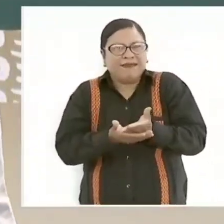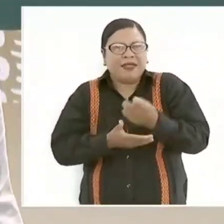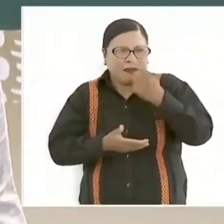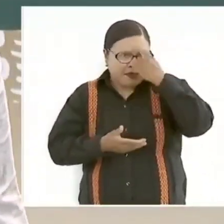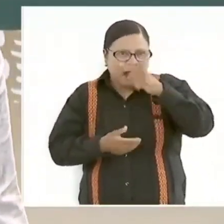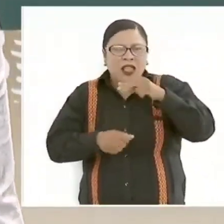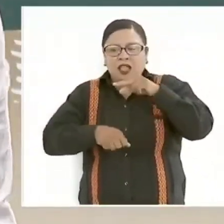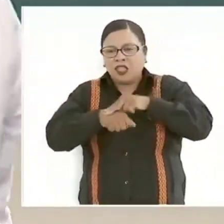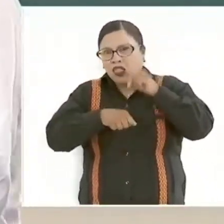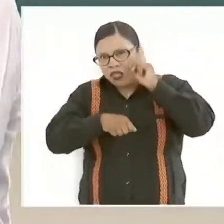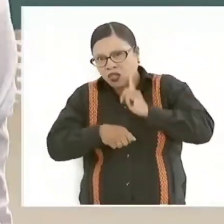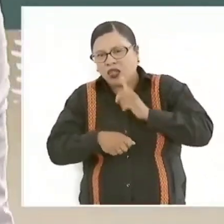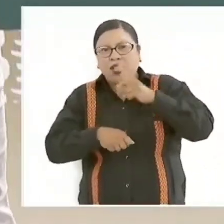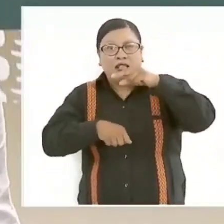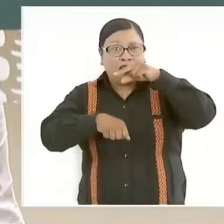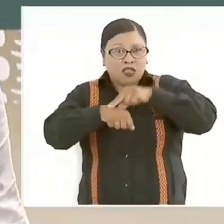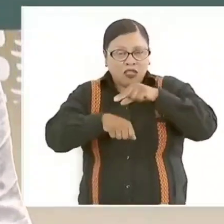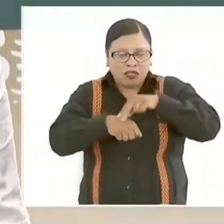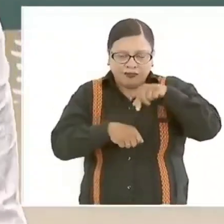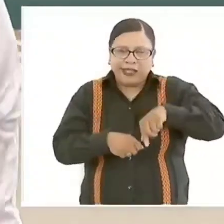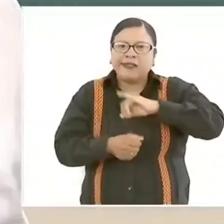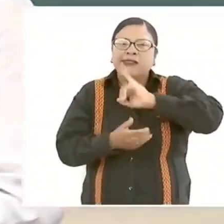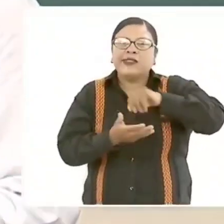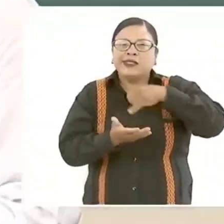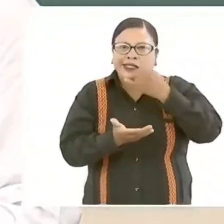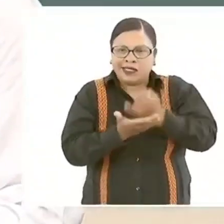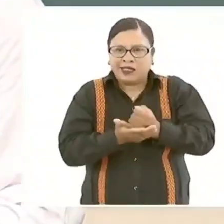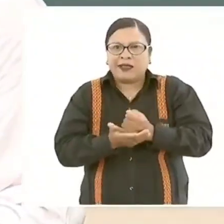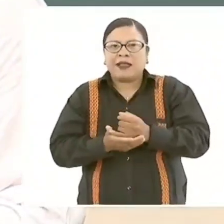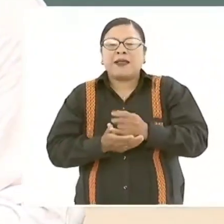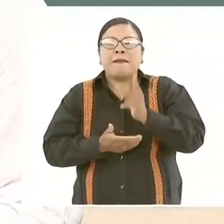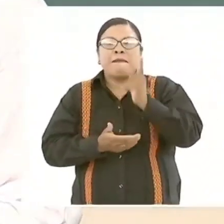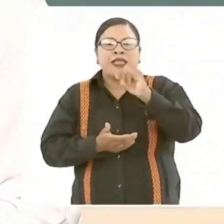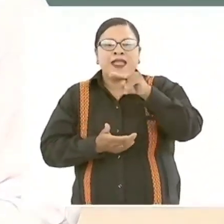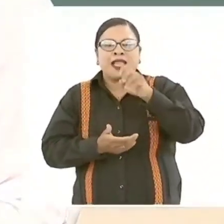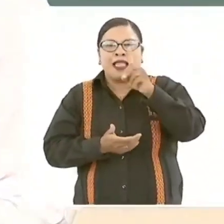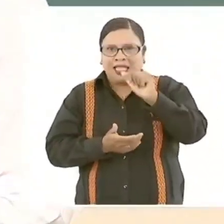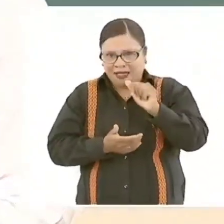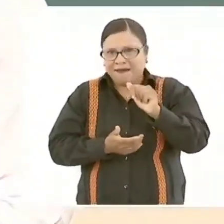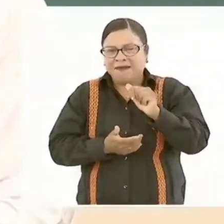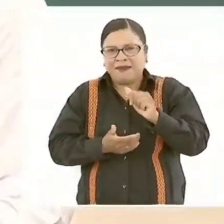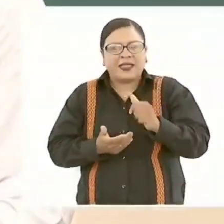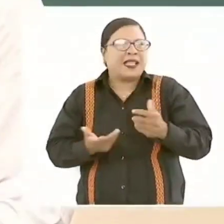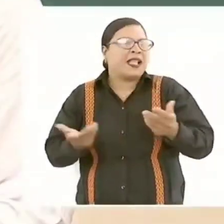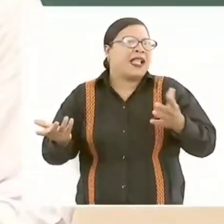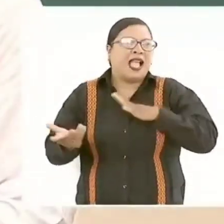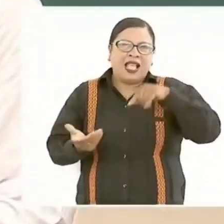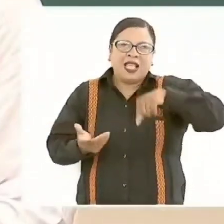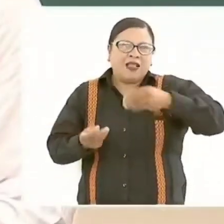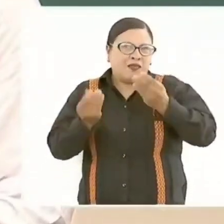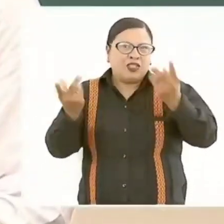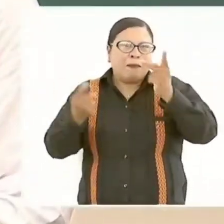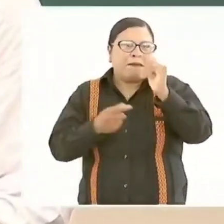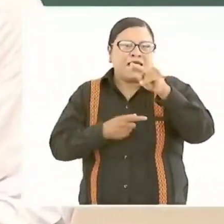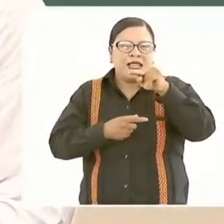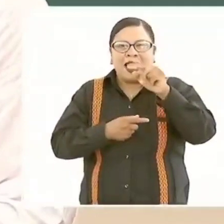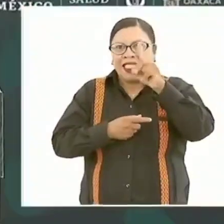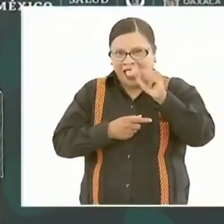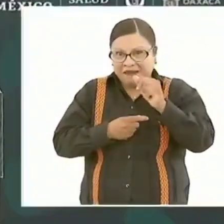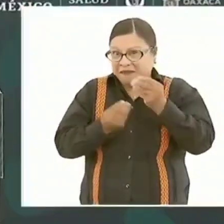la doctora, miren, Juchiteca, Pineda. Hay muchos Pinedas aquí, ¿verdad?